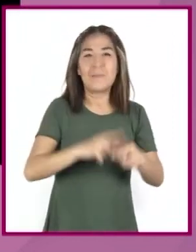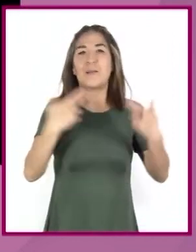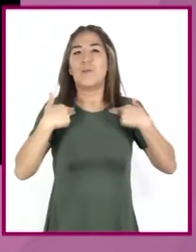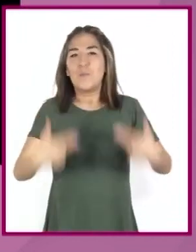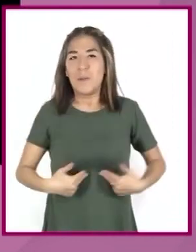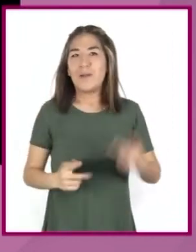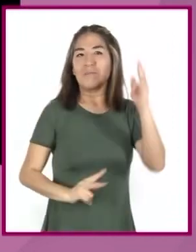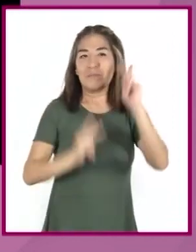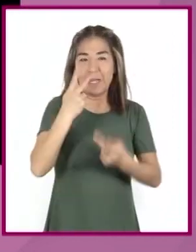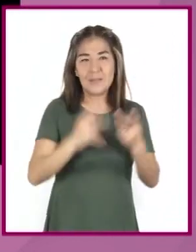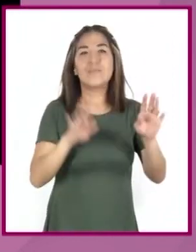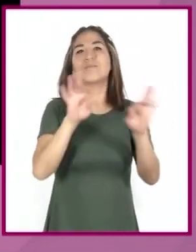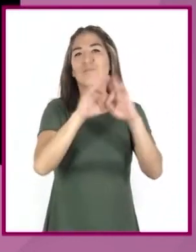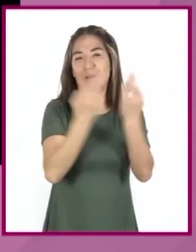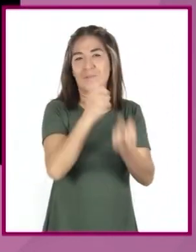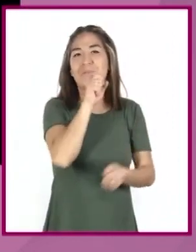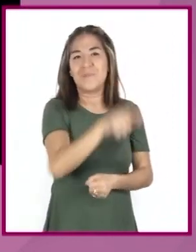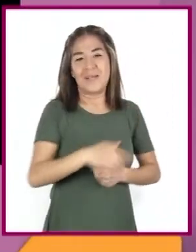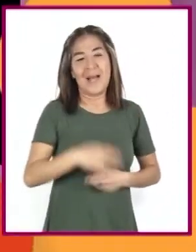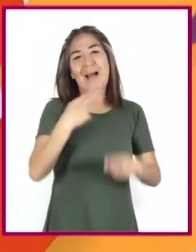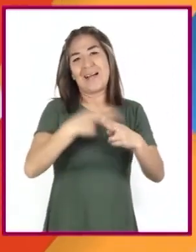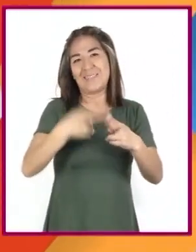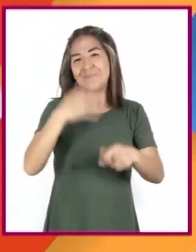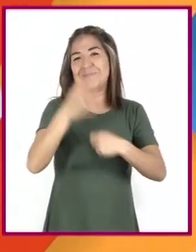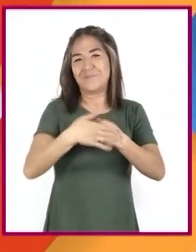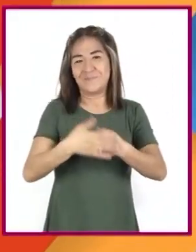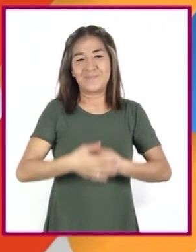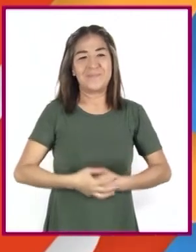por ellas. Hasta la próxima, adiós.